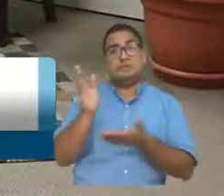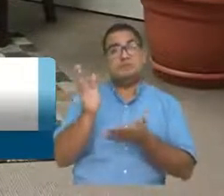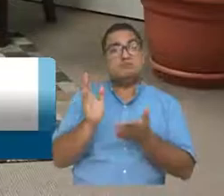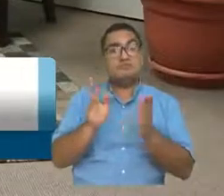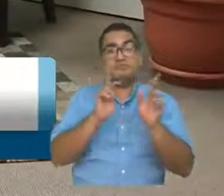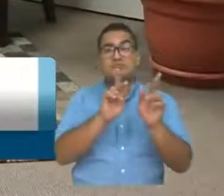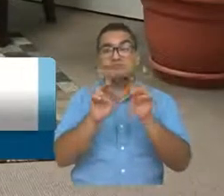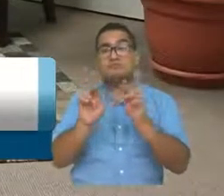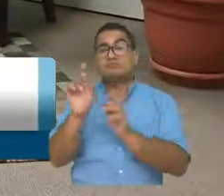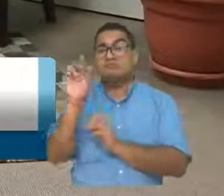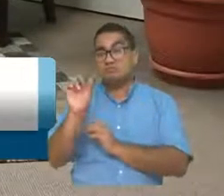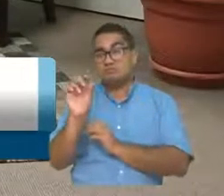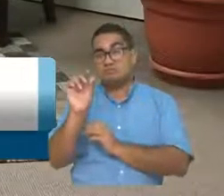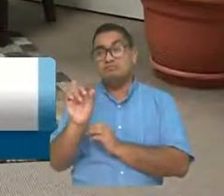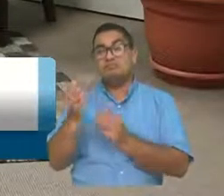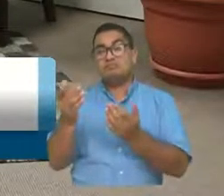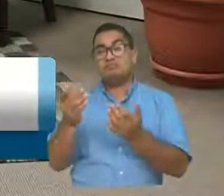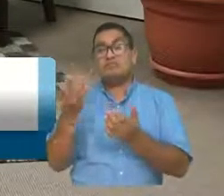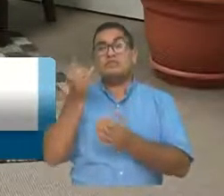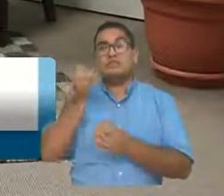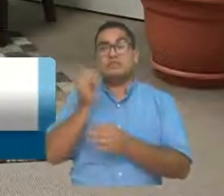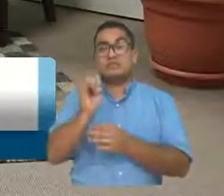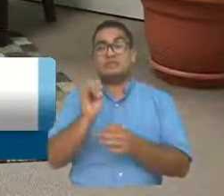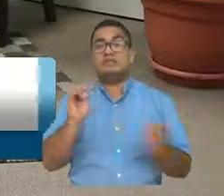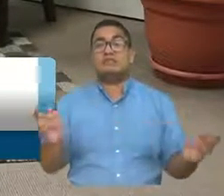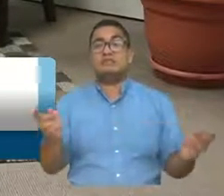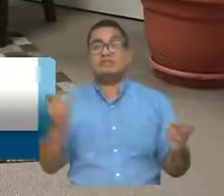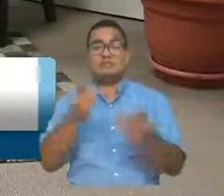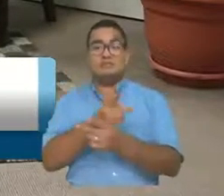Entonces, pero eso ya estamos hablando de una forma ya